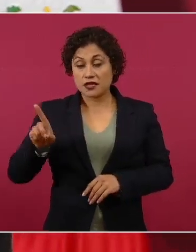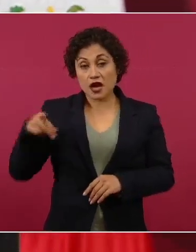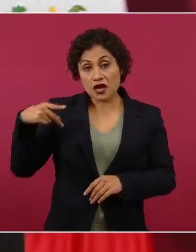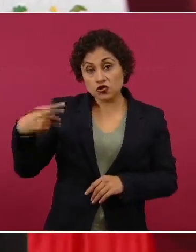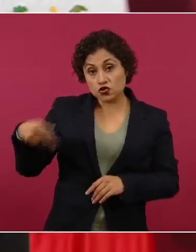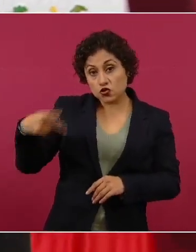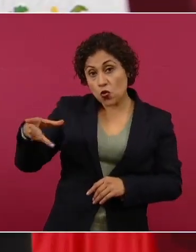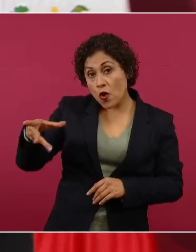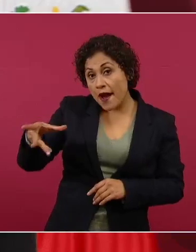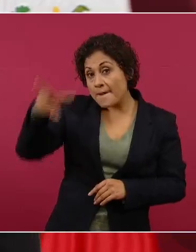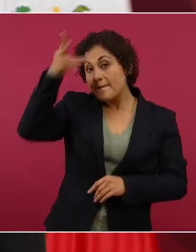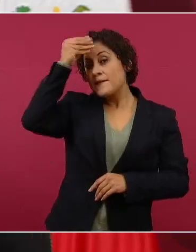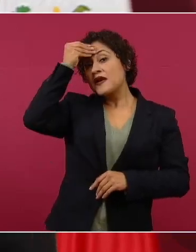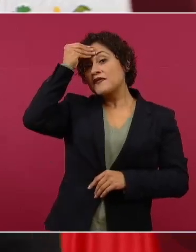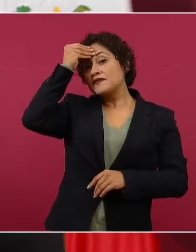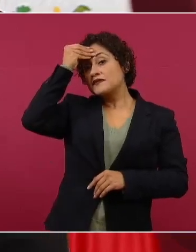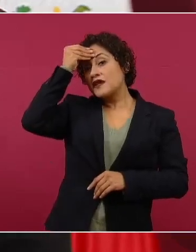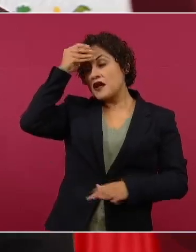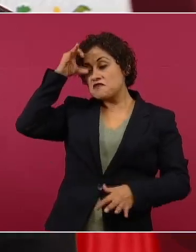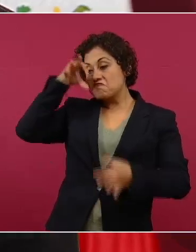es la hipocresía.